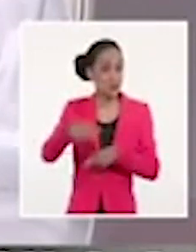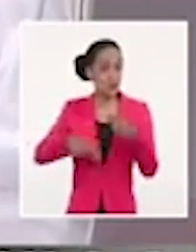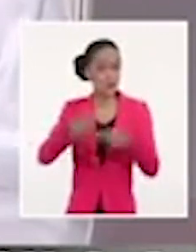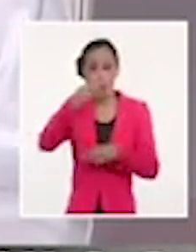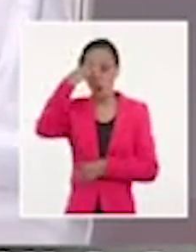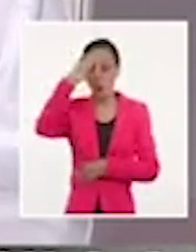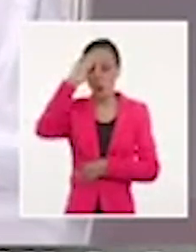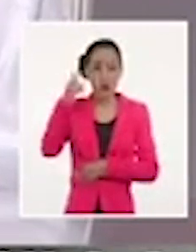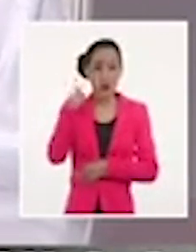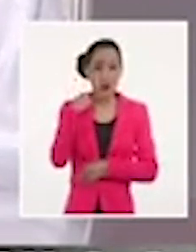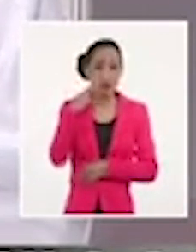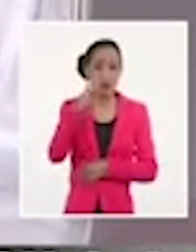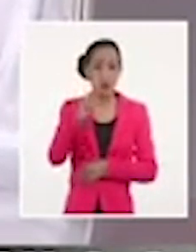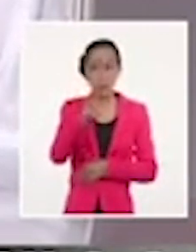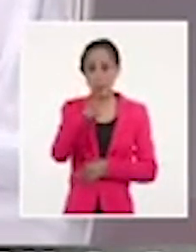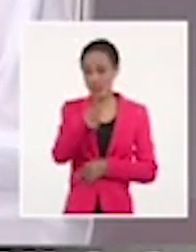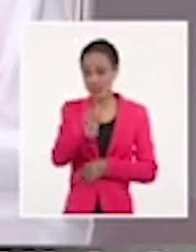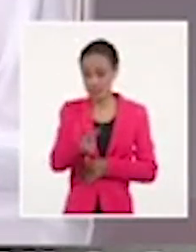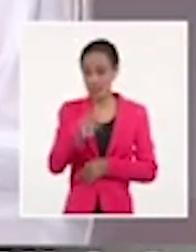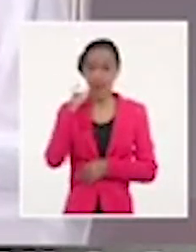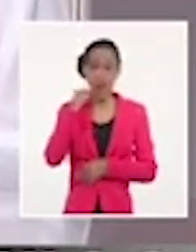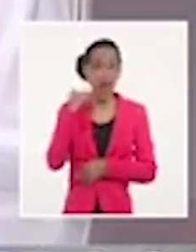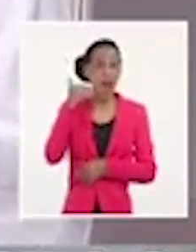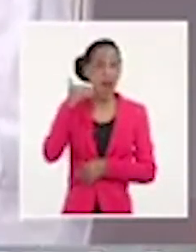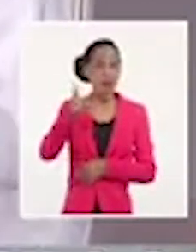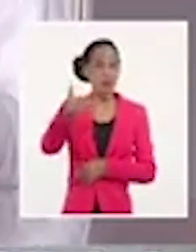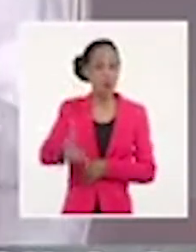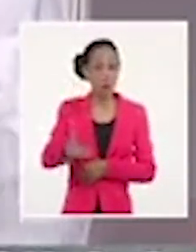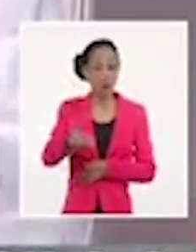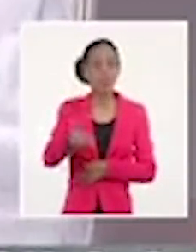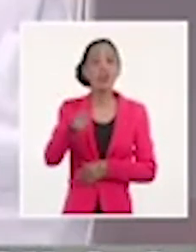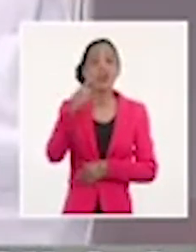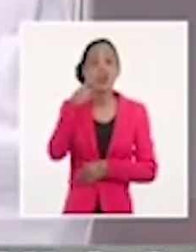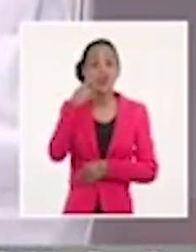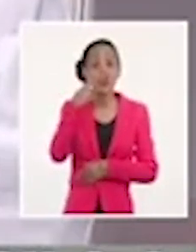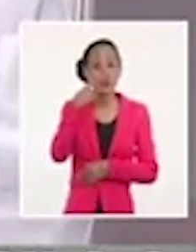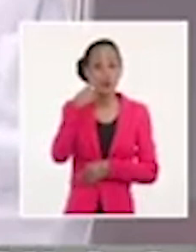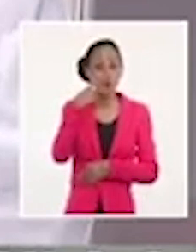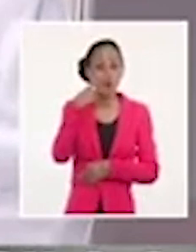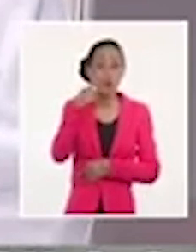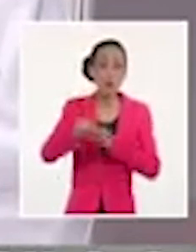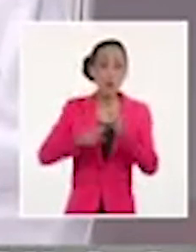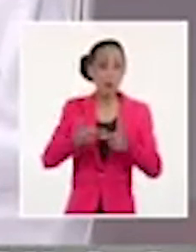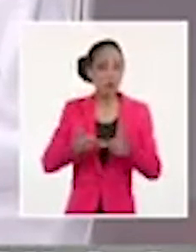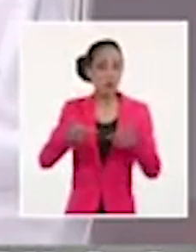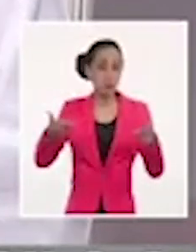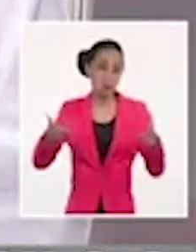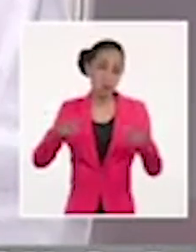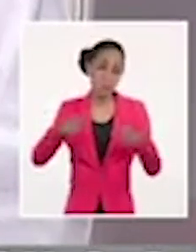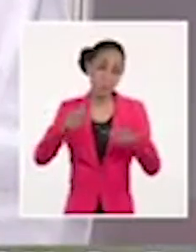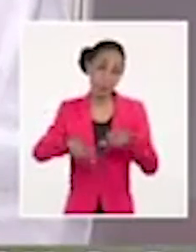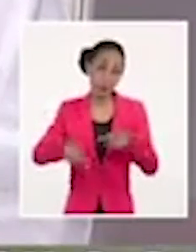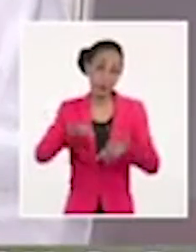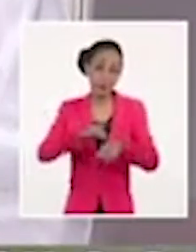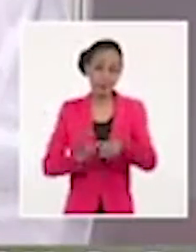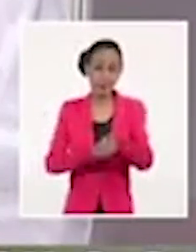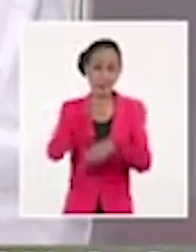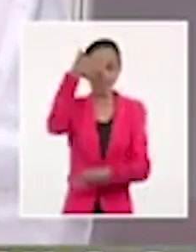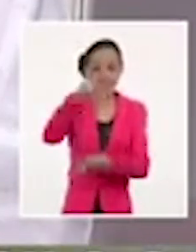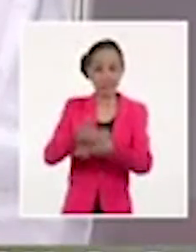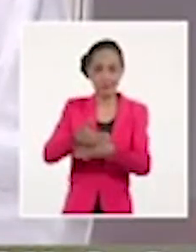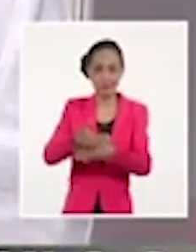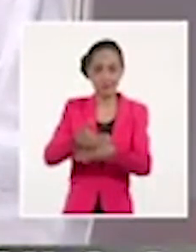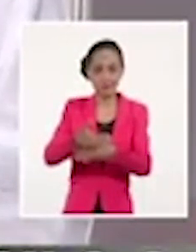2013 anualmente crecieron hasta que llegó la pandemia y lo distorsiona todo actualmente anualmente